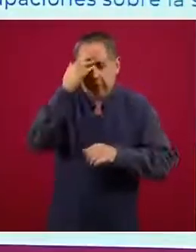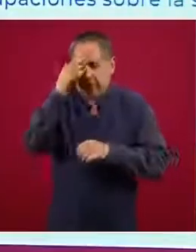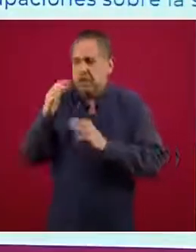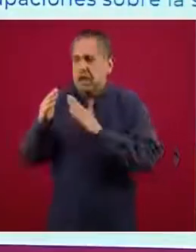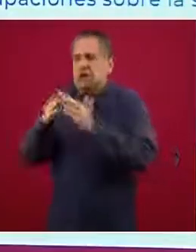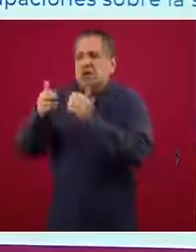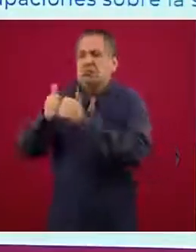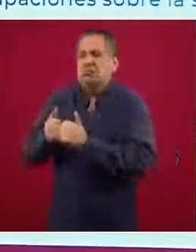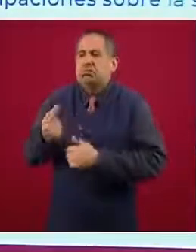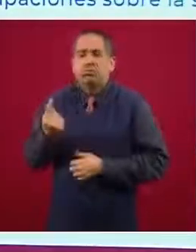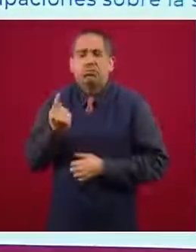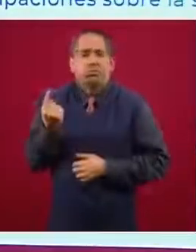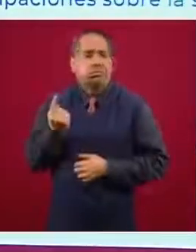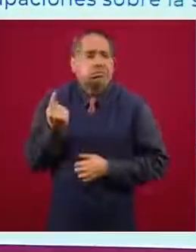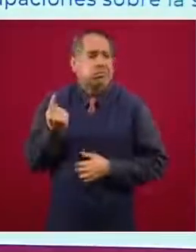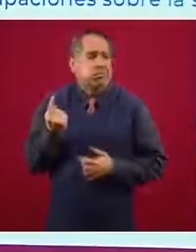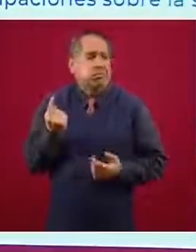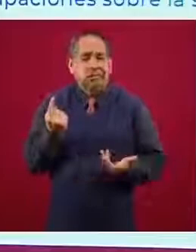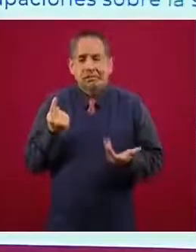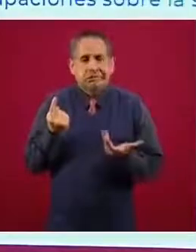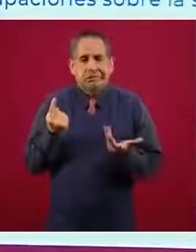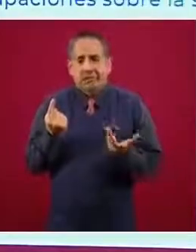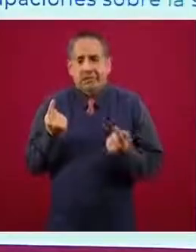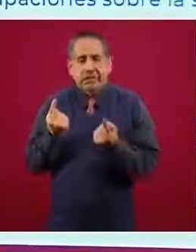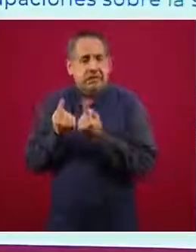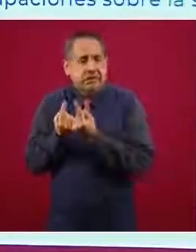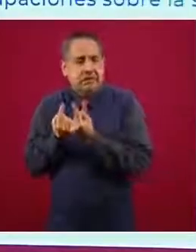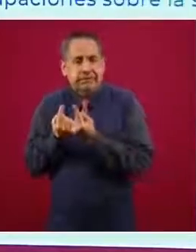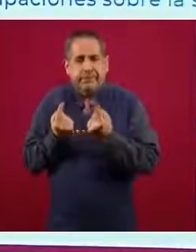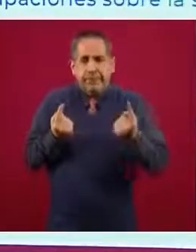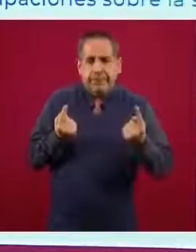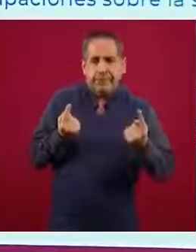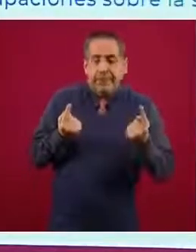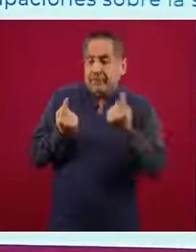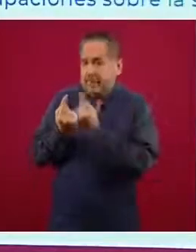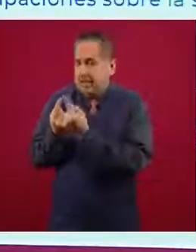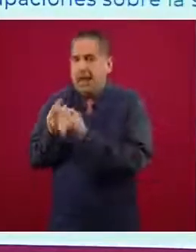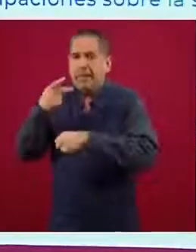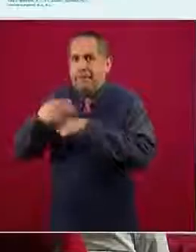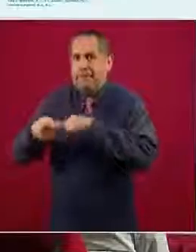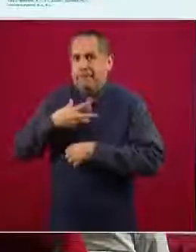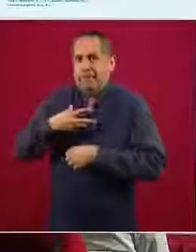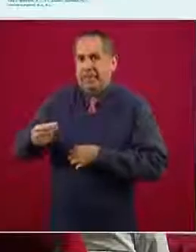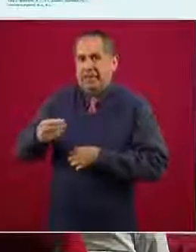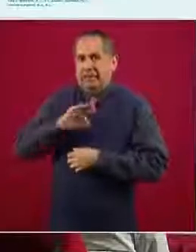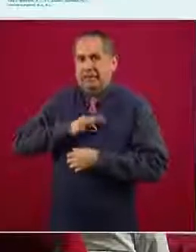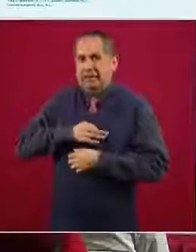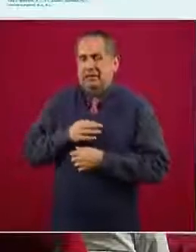social es una situación de riesgo para adultos mayores y es un factor que puede